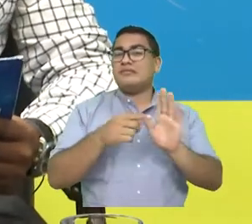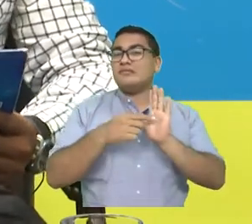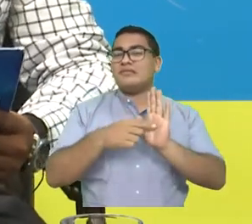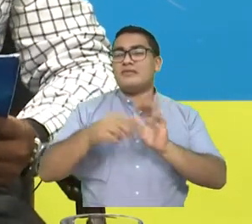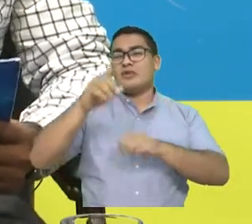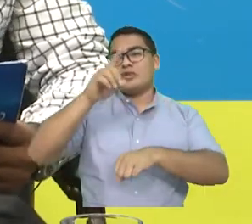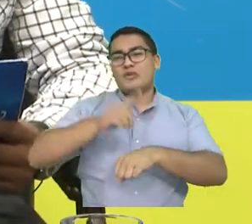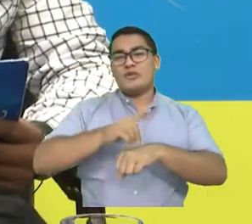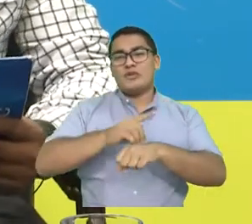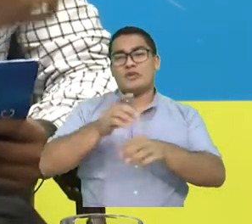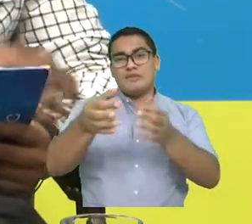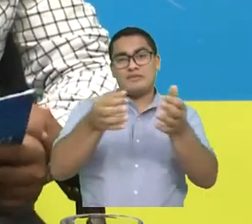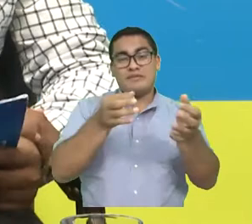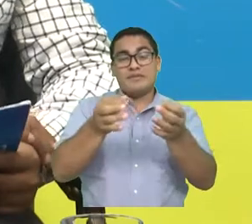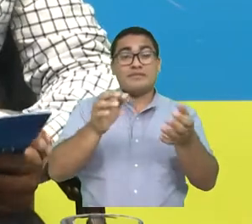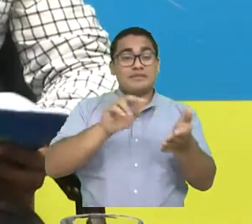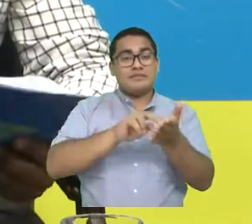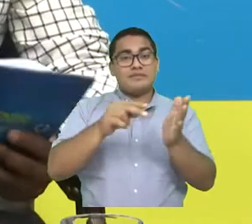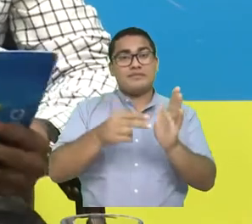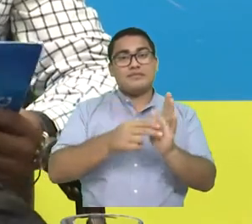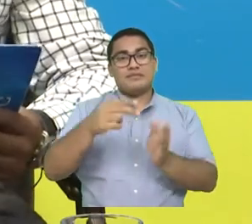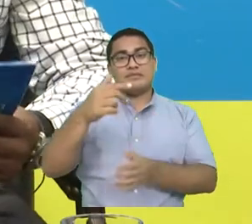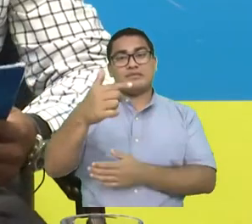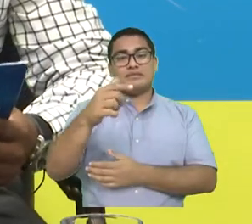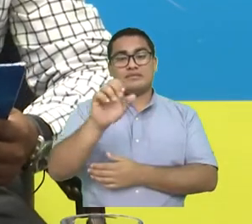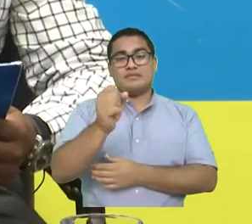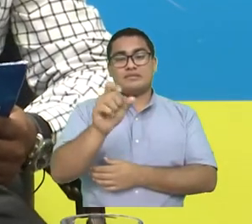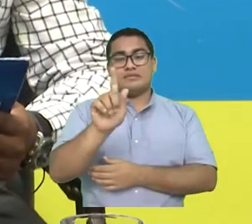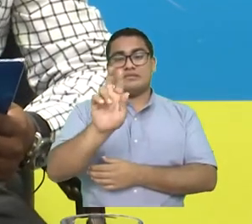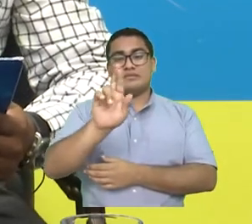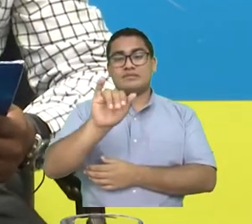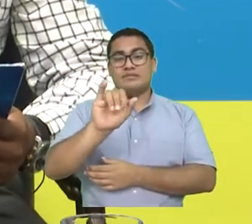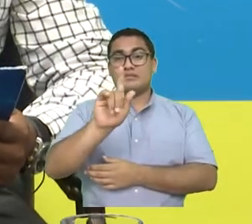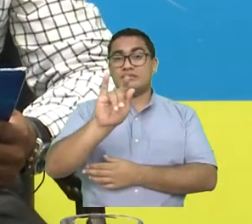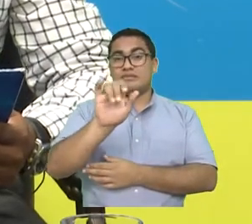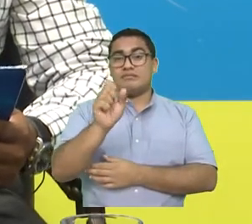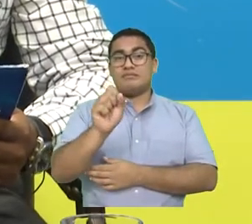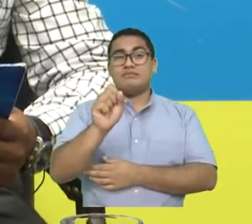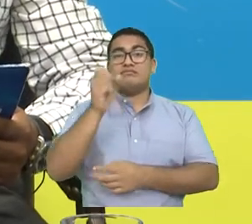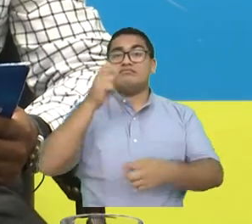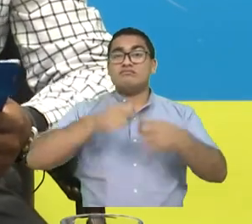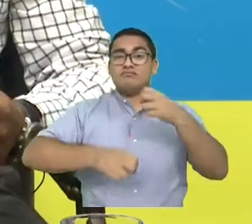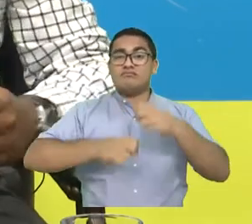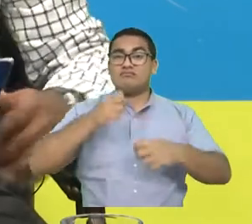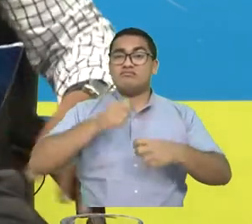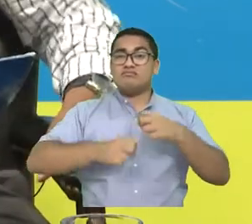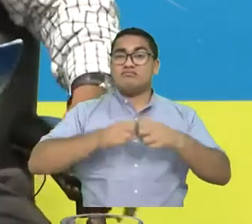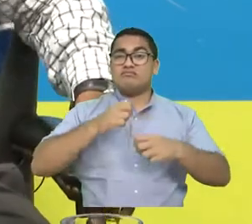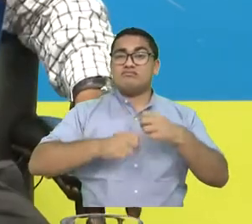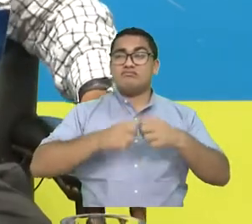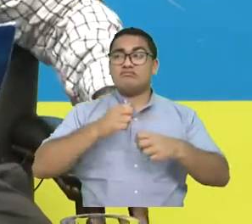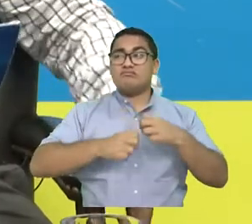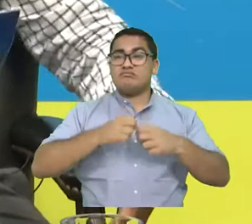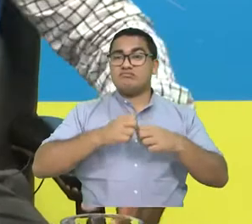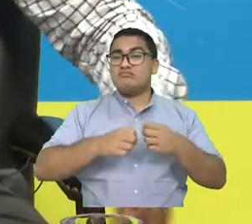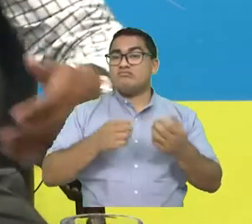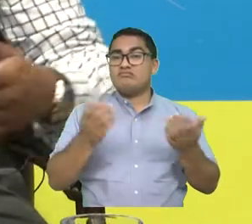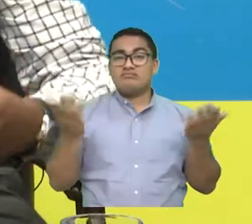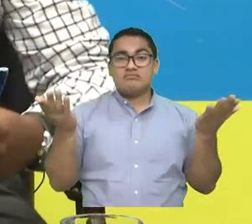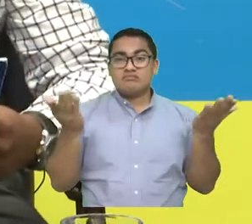en lenguaje científico, ¿qué es la gastritis? Bueno, mira, la gastritis es una afectación directamente a nivel de lo que